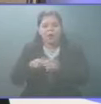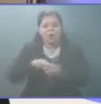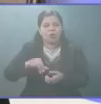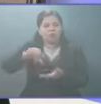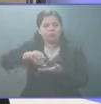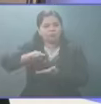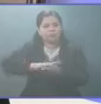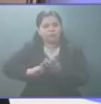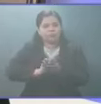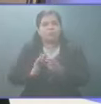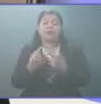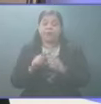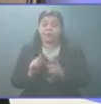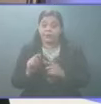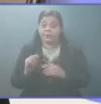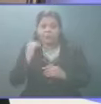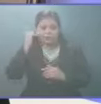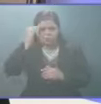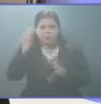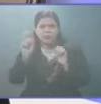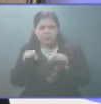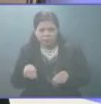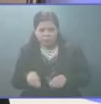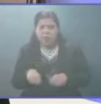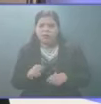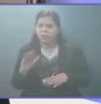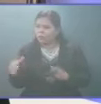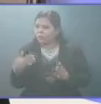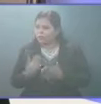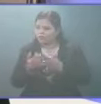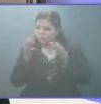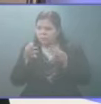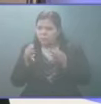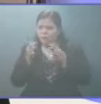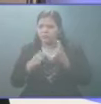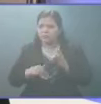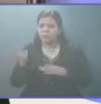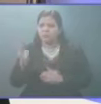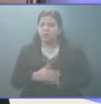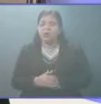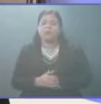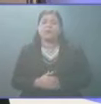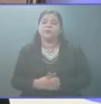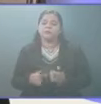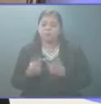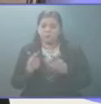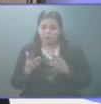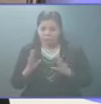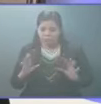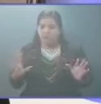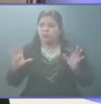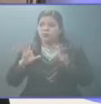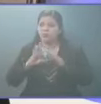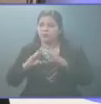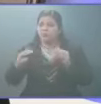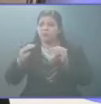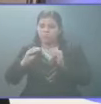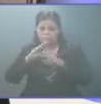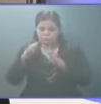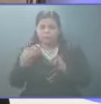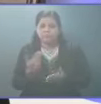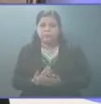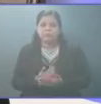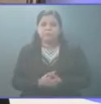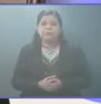salir con las medidas de bioseguridad. Lo que no le recomiendo es ir a comer fuera, ¿verdad? Sino que si quiere